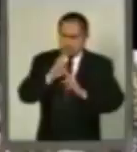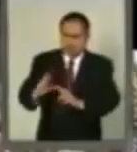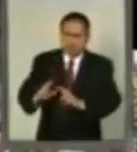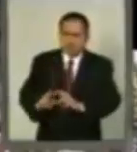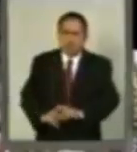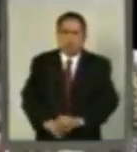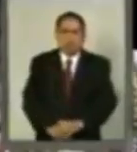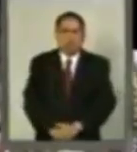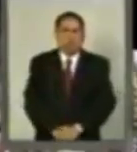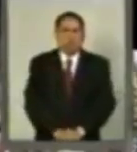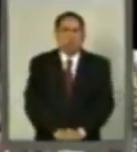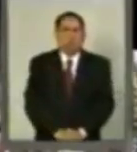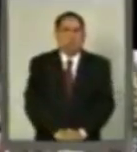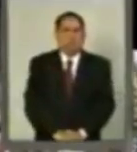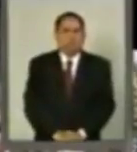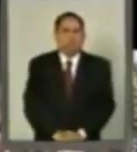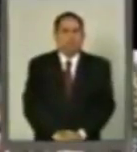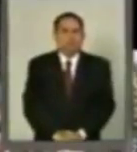respuesta.